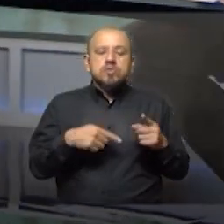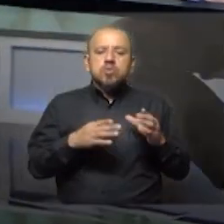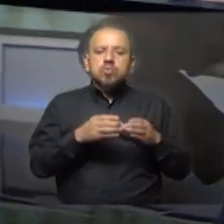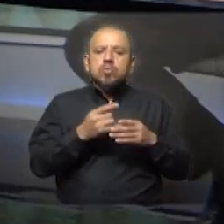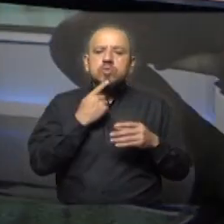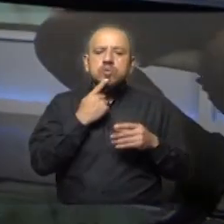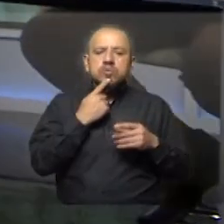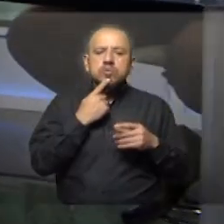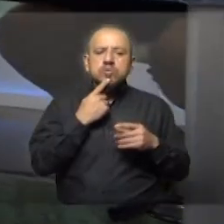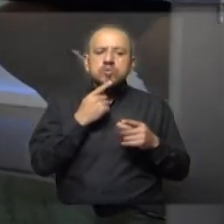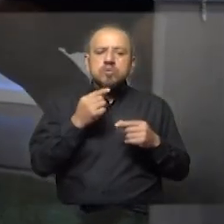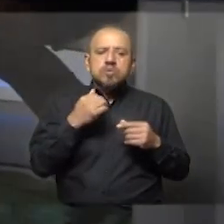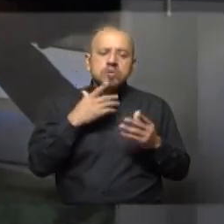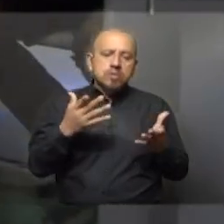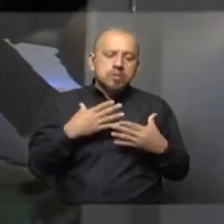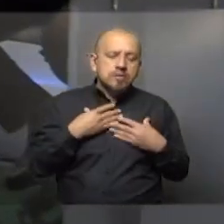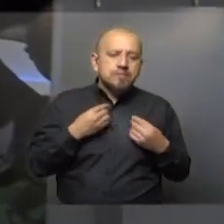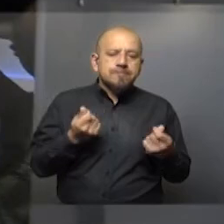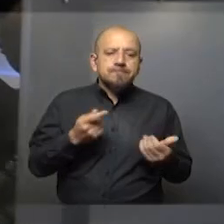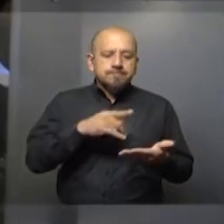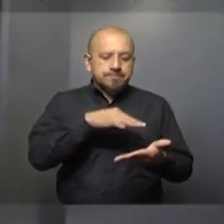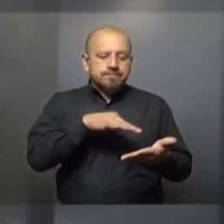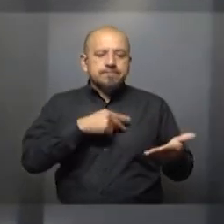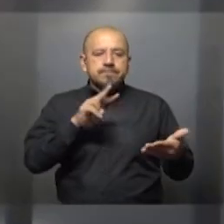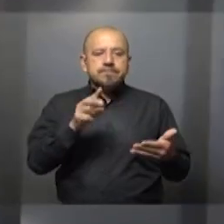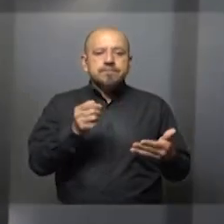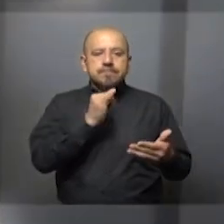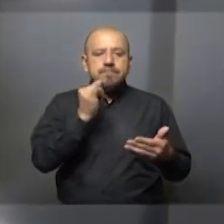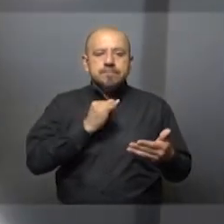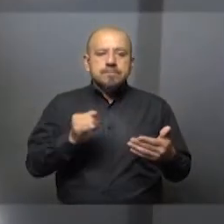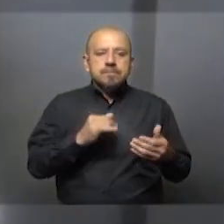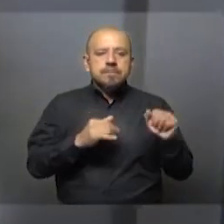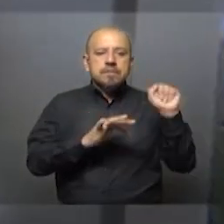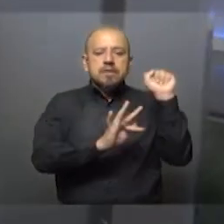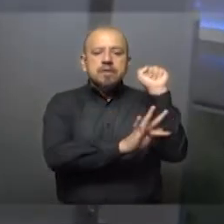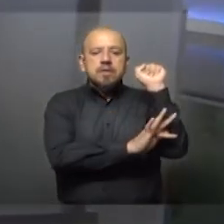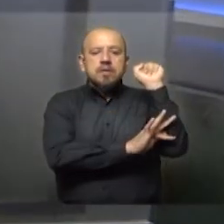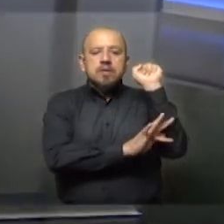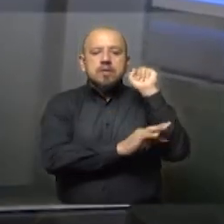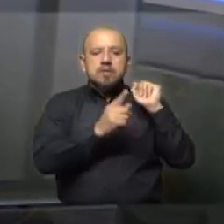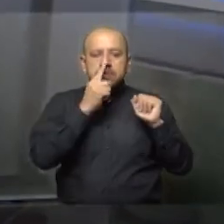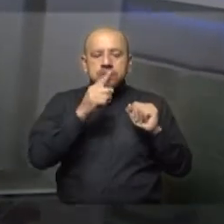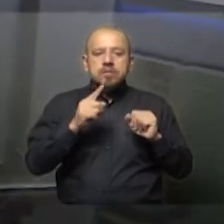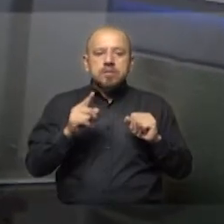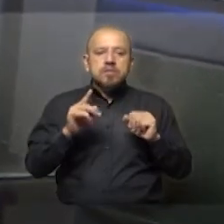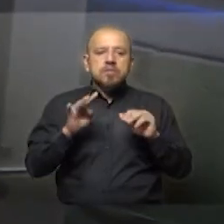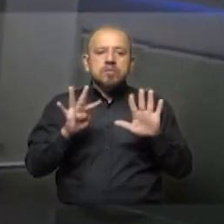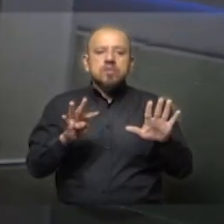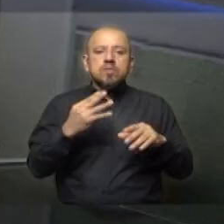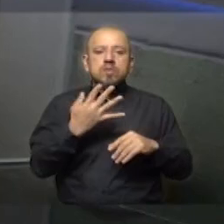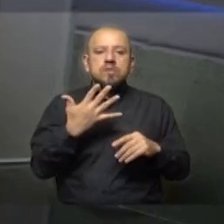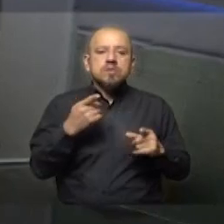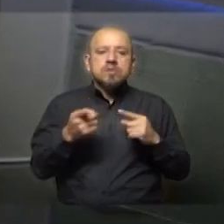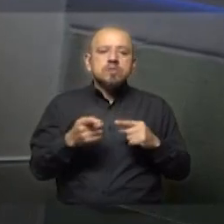ahí me da mucha ternura leer a Ferreira sobre todo en la edición de sobre el feminismo en 1945 donde él suma